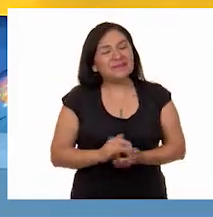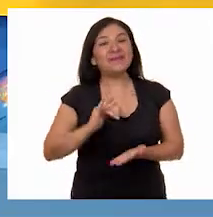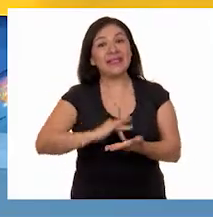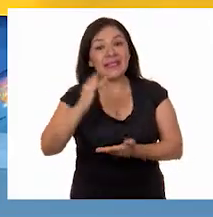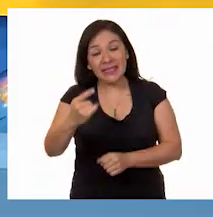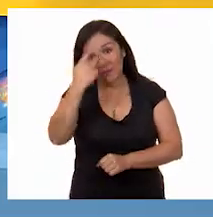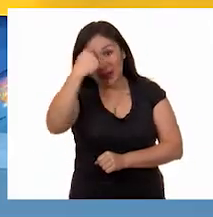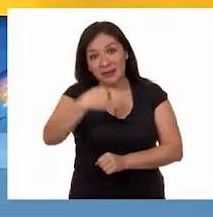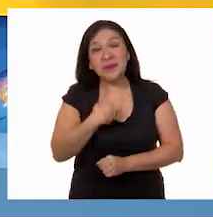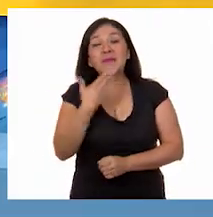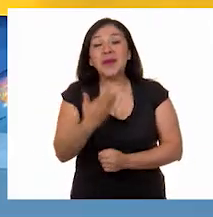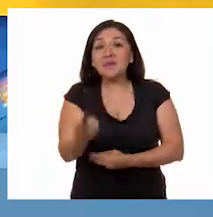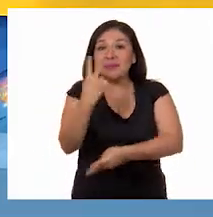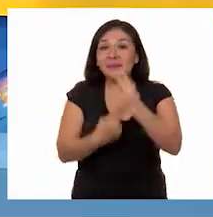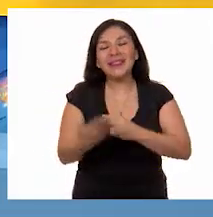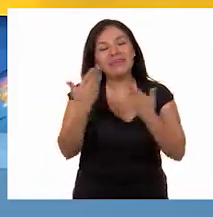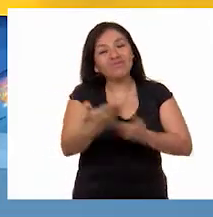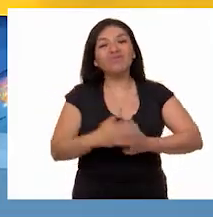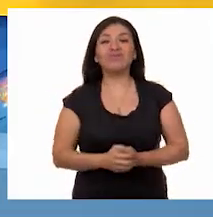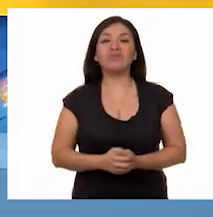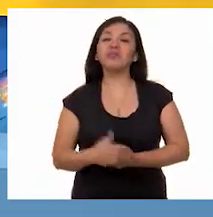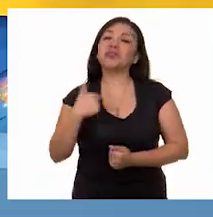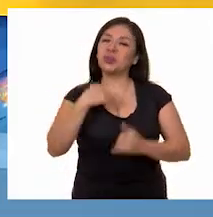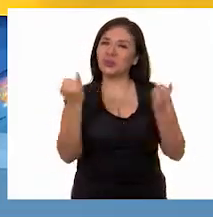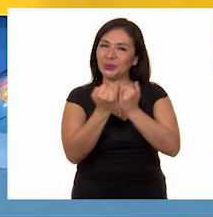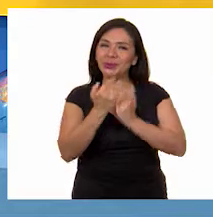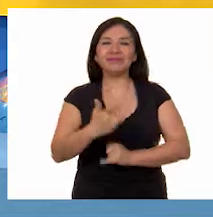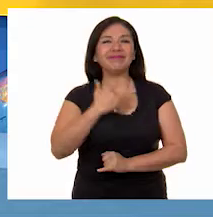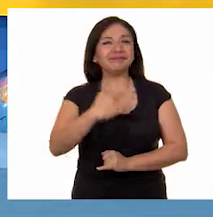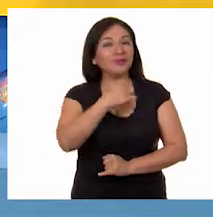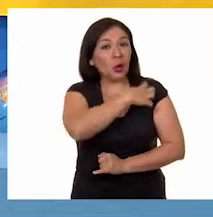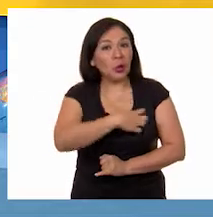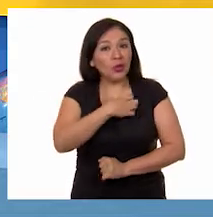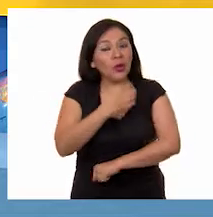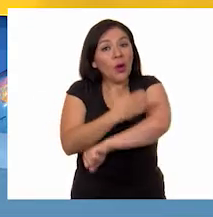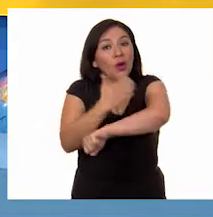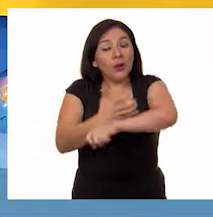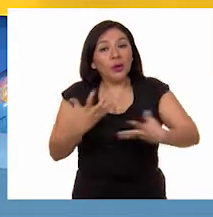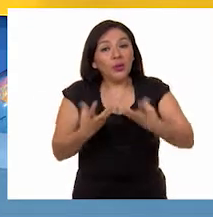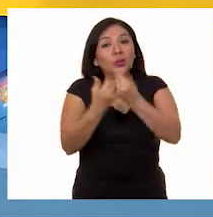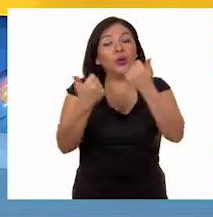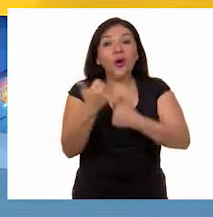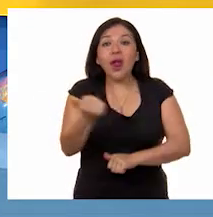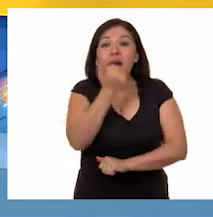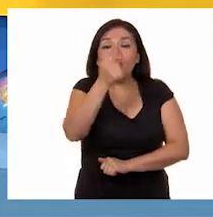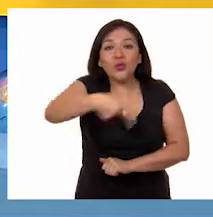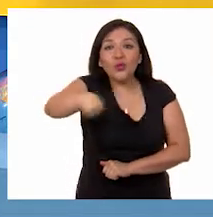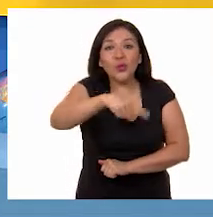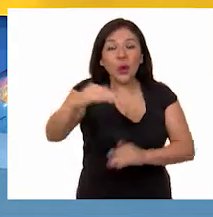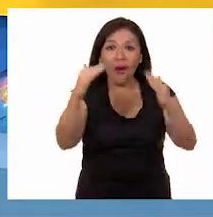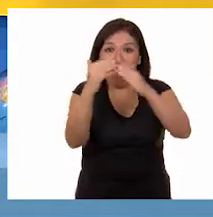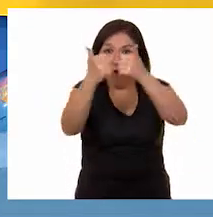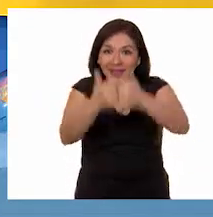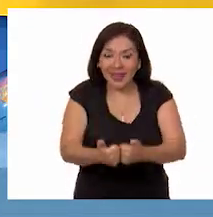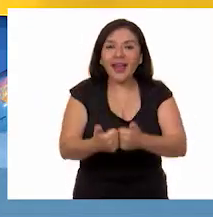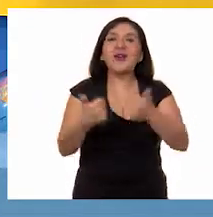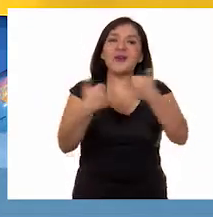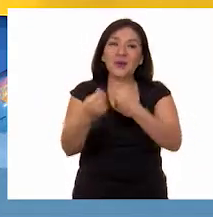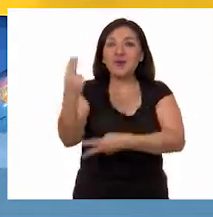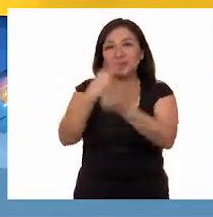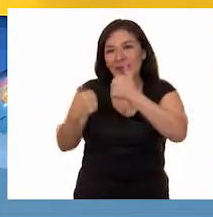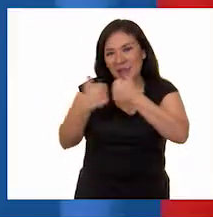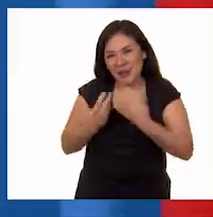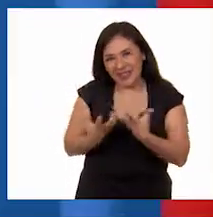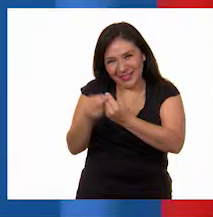por esa bienvenida, María. Y pues comparto la alegría de acompañar a nuestros estudiantes en casa y de estar aquí en el estudio